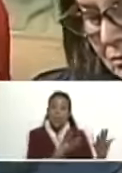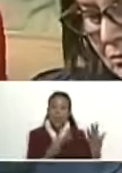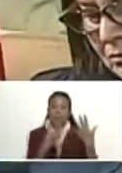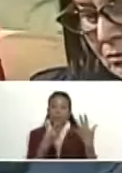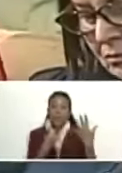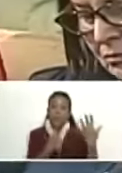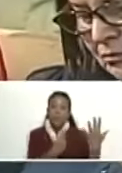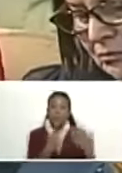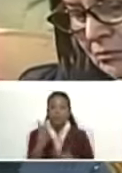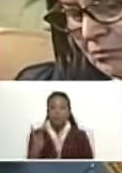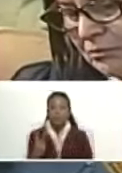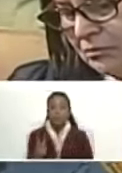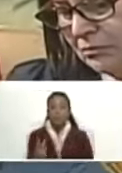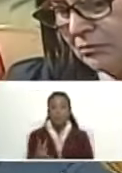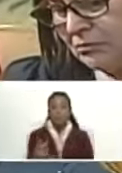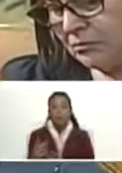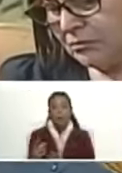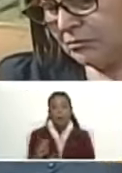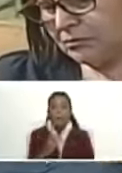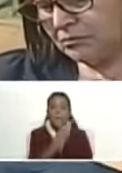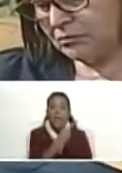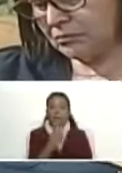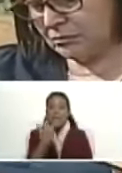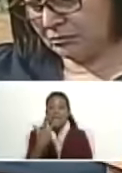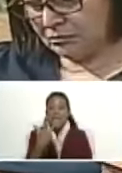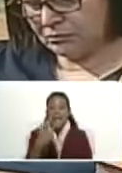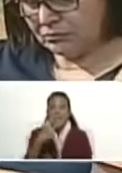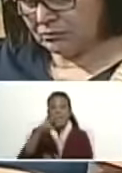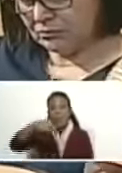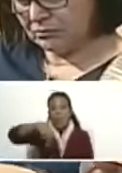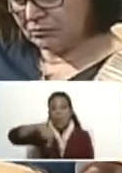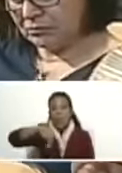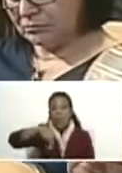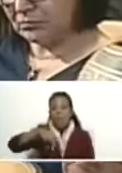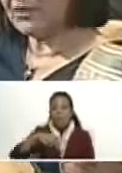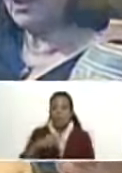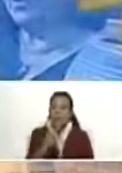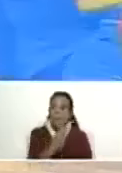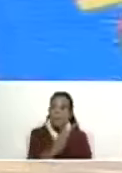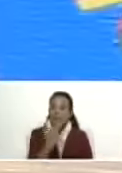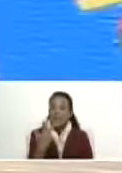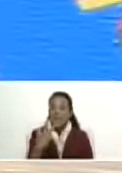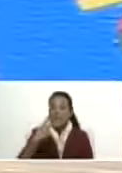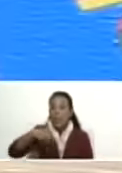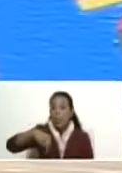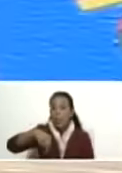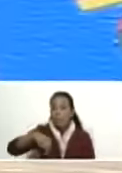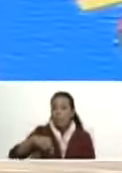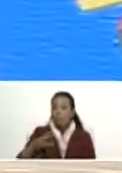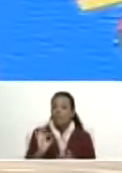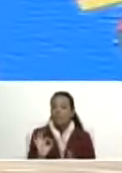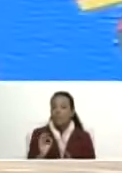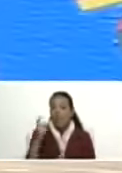1962, 23 de noviembre, ¿le suena? Bueno,